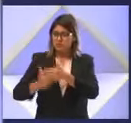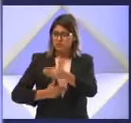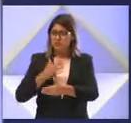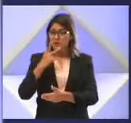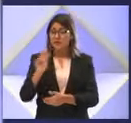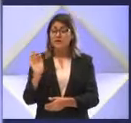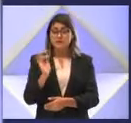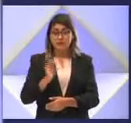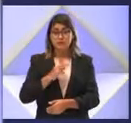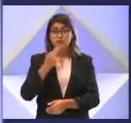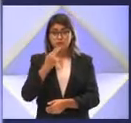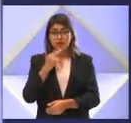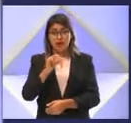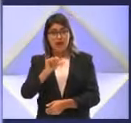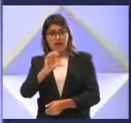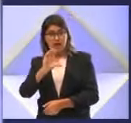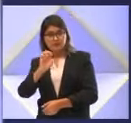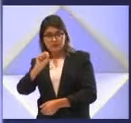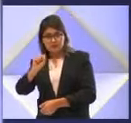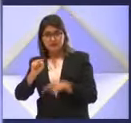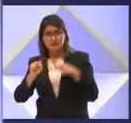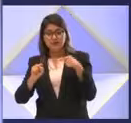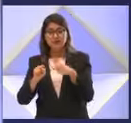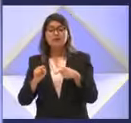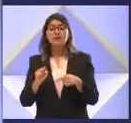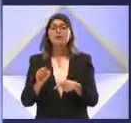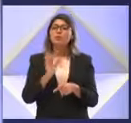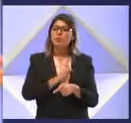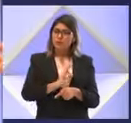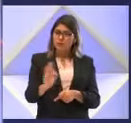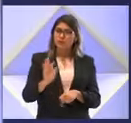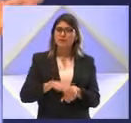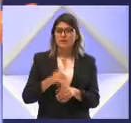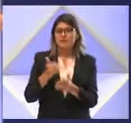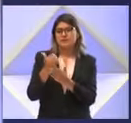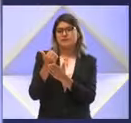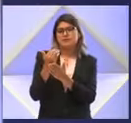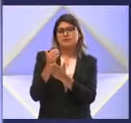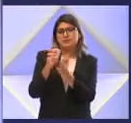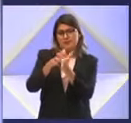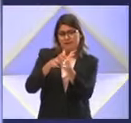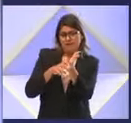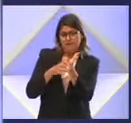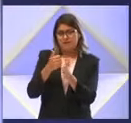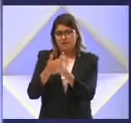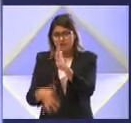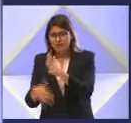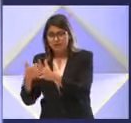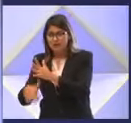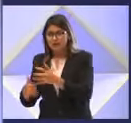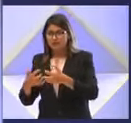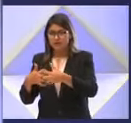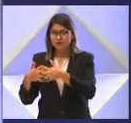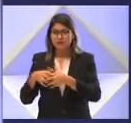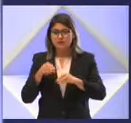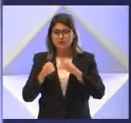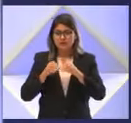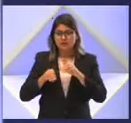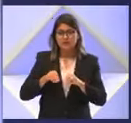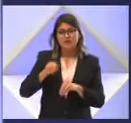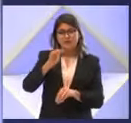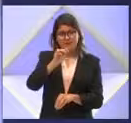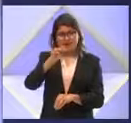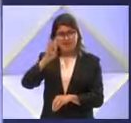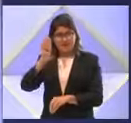su optimización de los ases se pueden hacer más baratos esa producción de megabits pueden ser más baratos